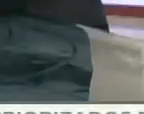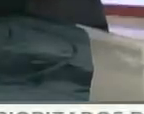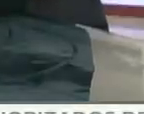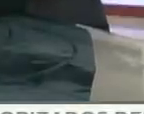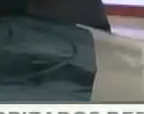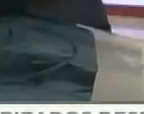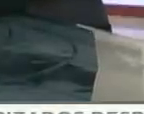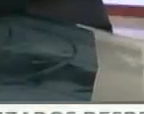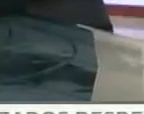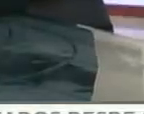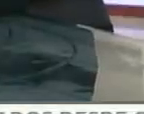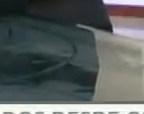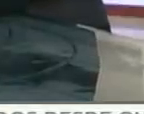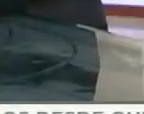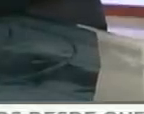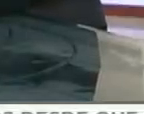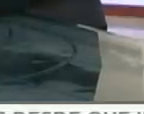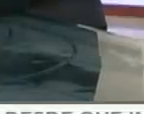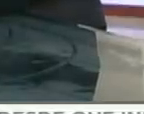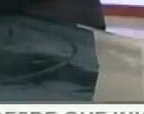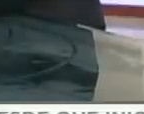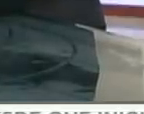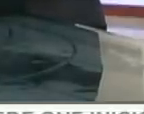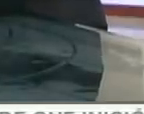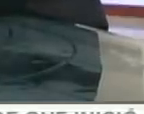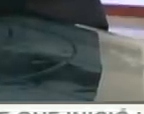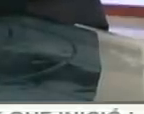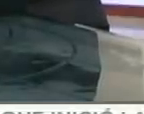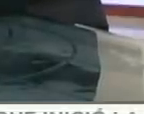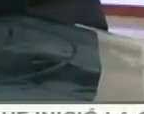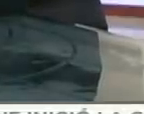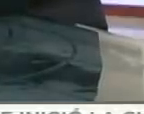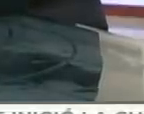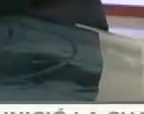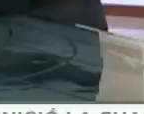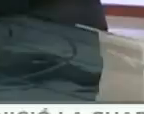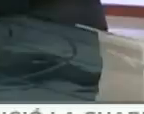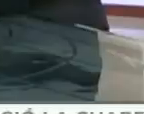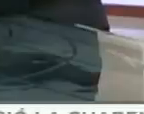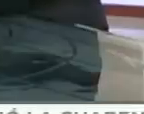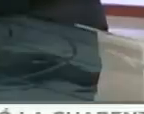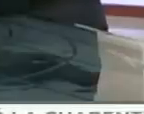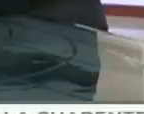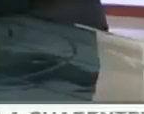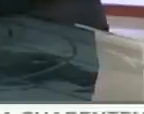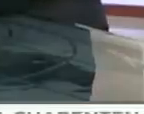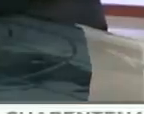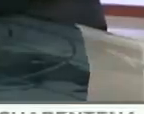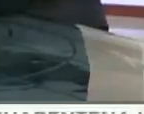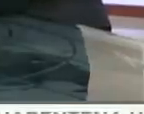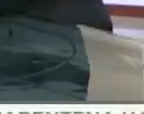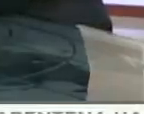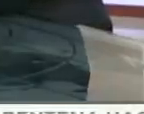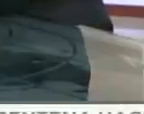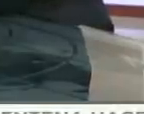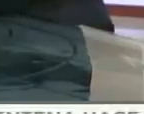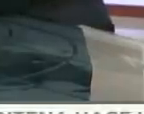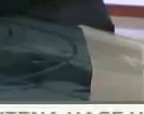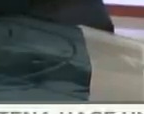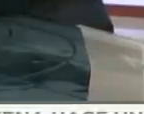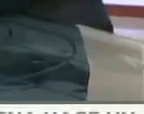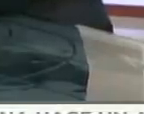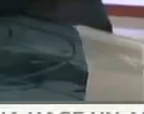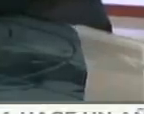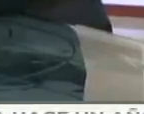Bien, buenas tardes, les saludo a Carlos Carreño y a esta hora nos conectamos con el presidente de la República Bolivariana de Venezuela,